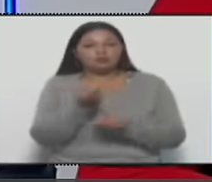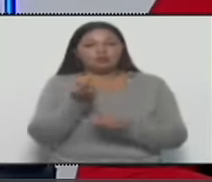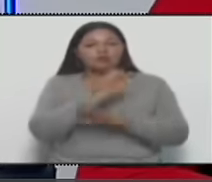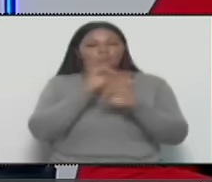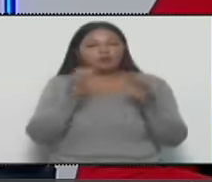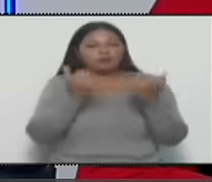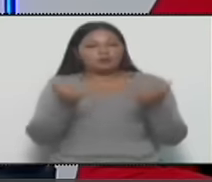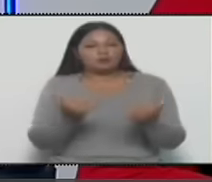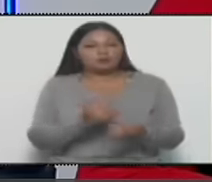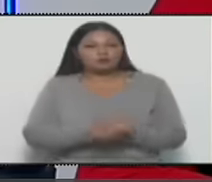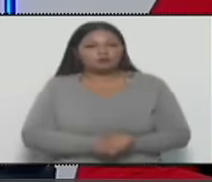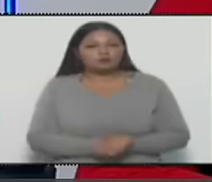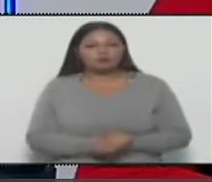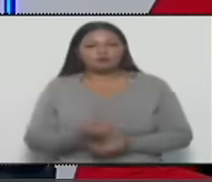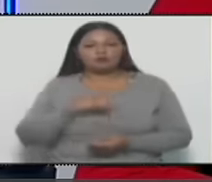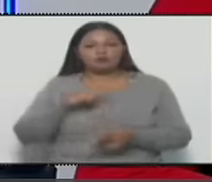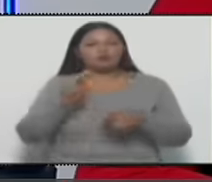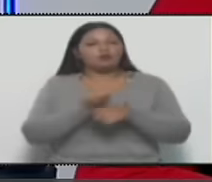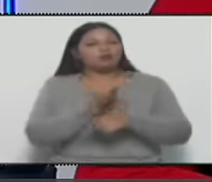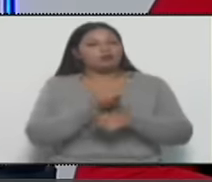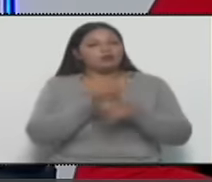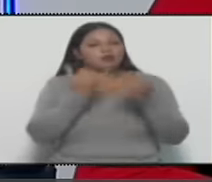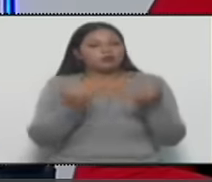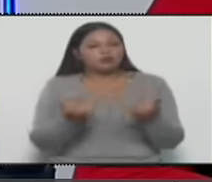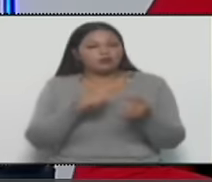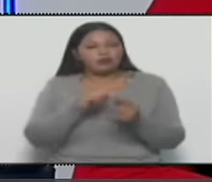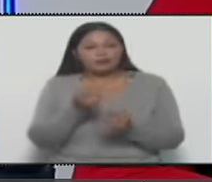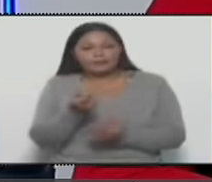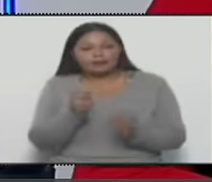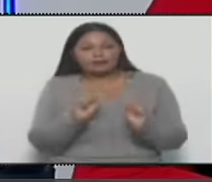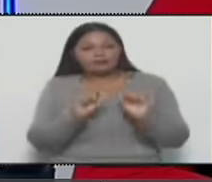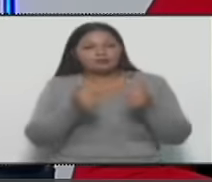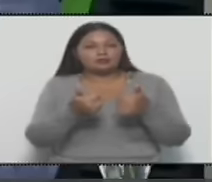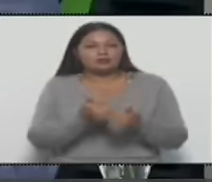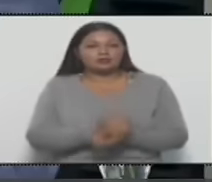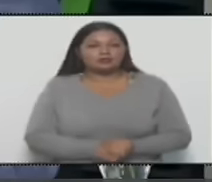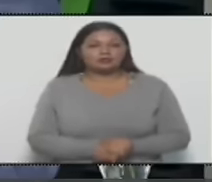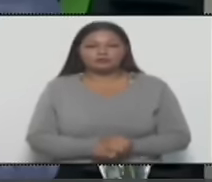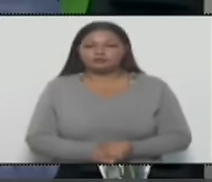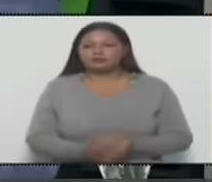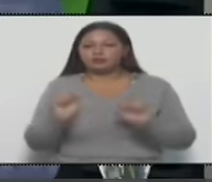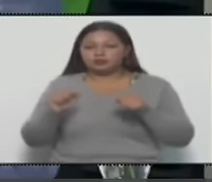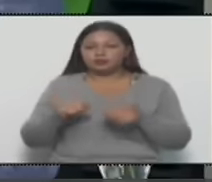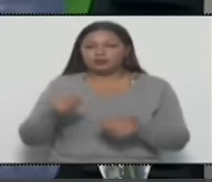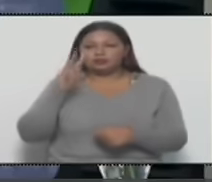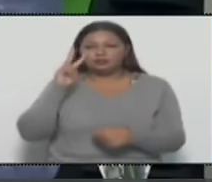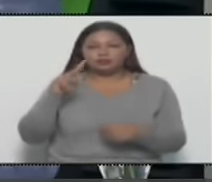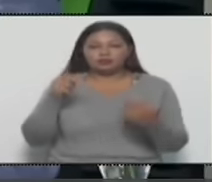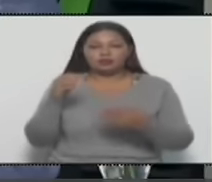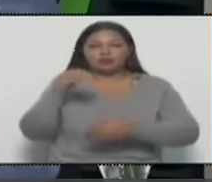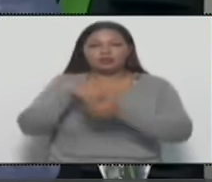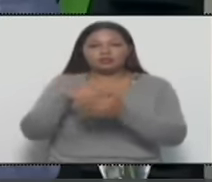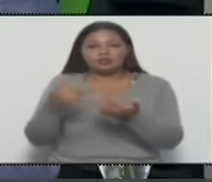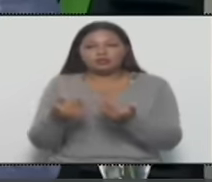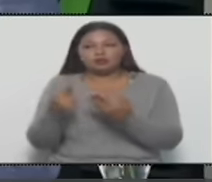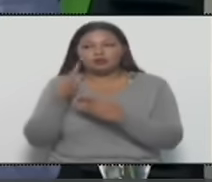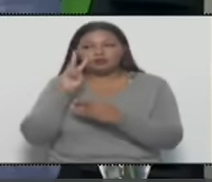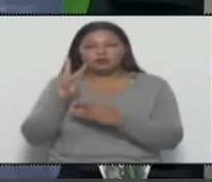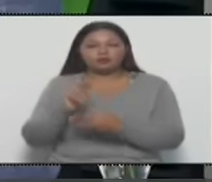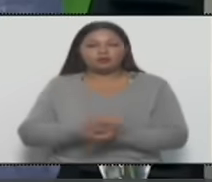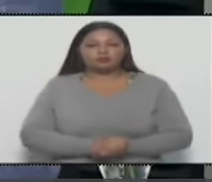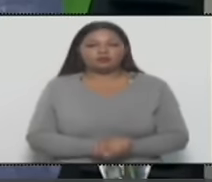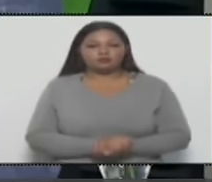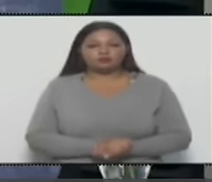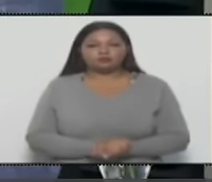allí el gobierno que apenas se inicia. Sí, ahí vemos una injerencia, bueno, descarada de